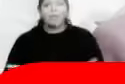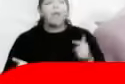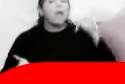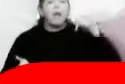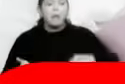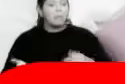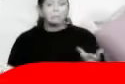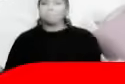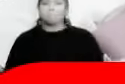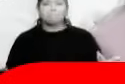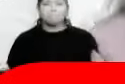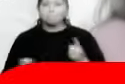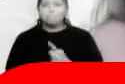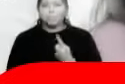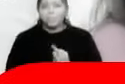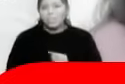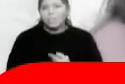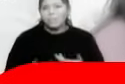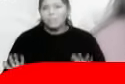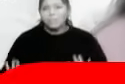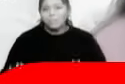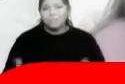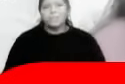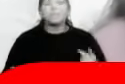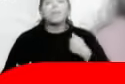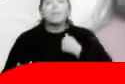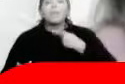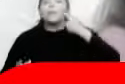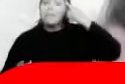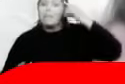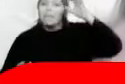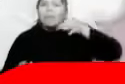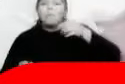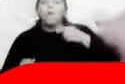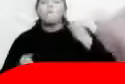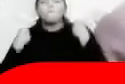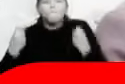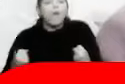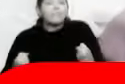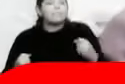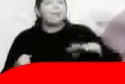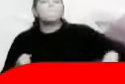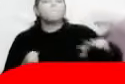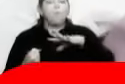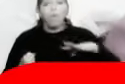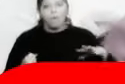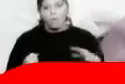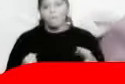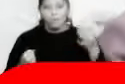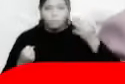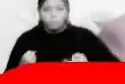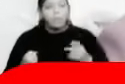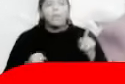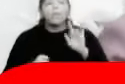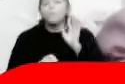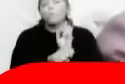vivimos esta situación. Mirá que en el 2001 fue difícil la situación, teníamos ollas populares en Quilmes,